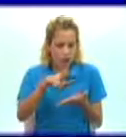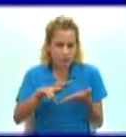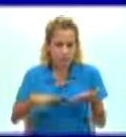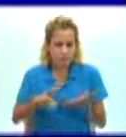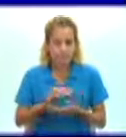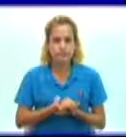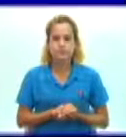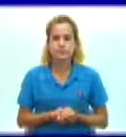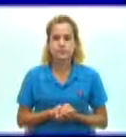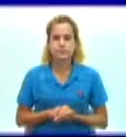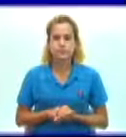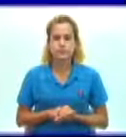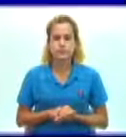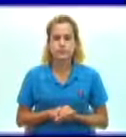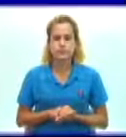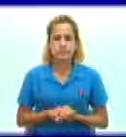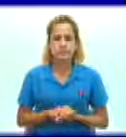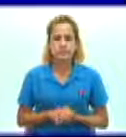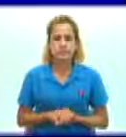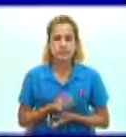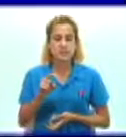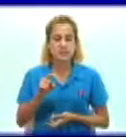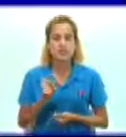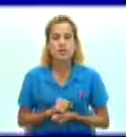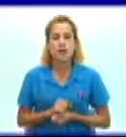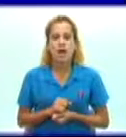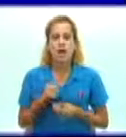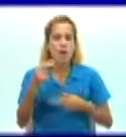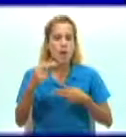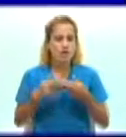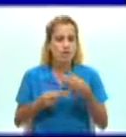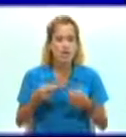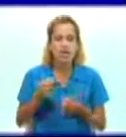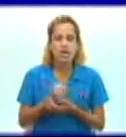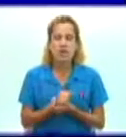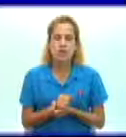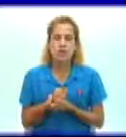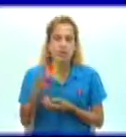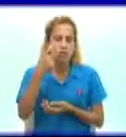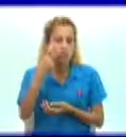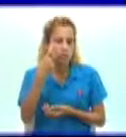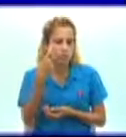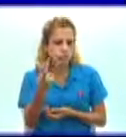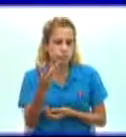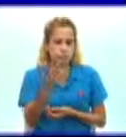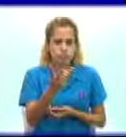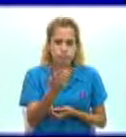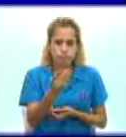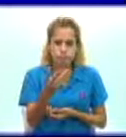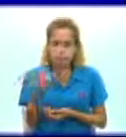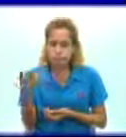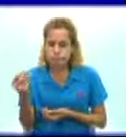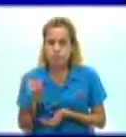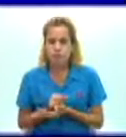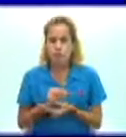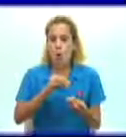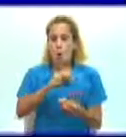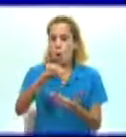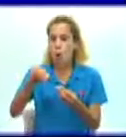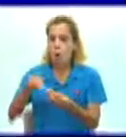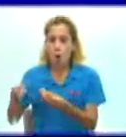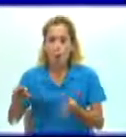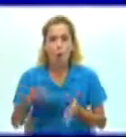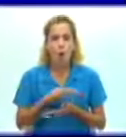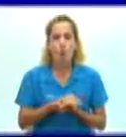no estaremos realizando, repasando el reconocimiento de cantidades, los diferentes órdenes o lugares posicionales de